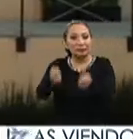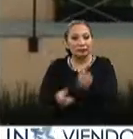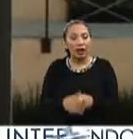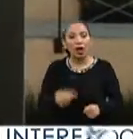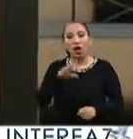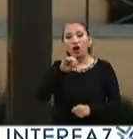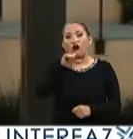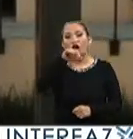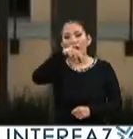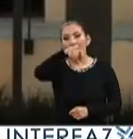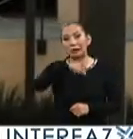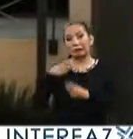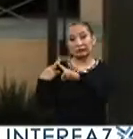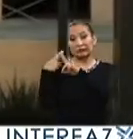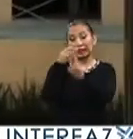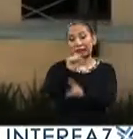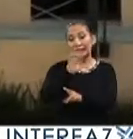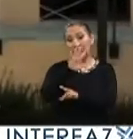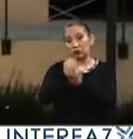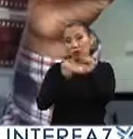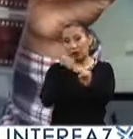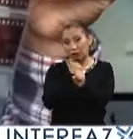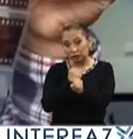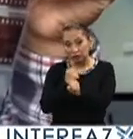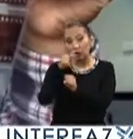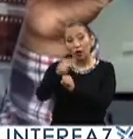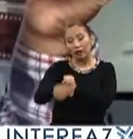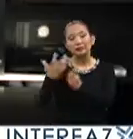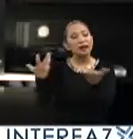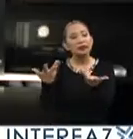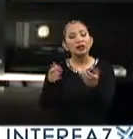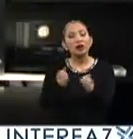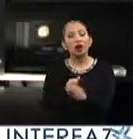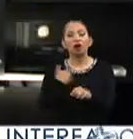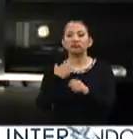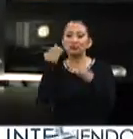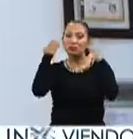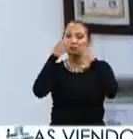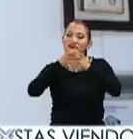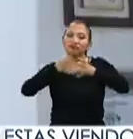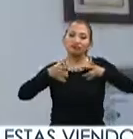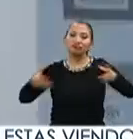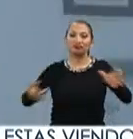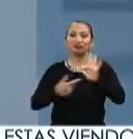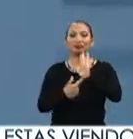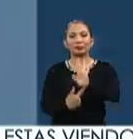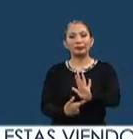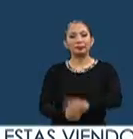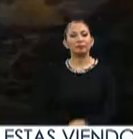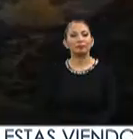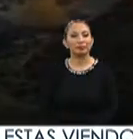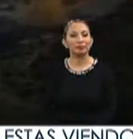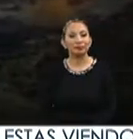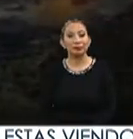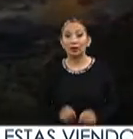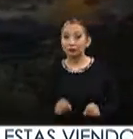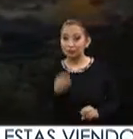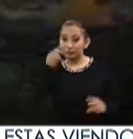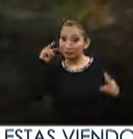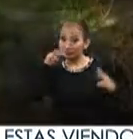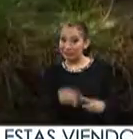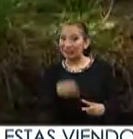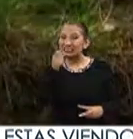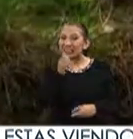El Colegio Nacional cumple 75 años y lo celebra con una gran exposición. No dejes de